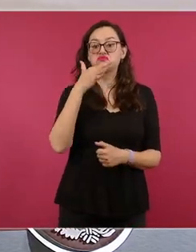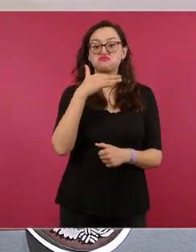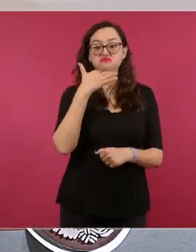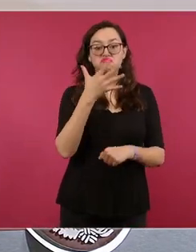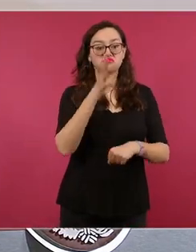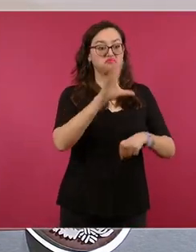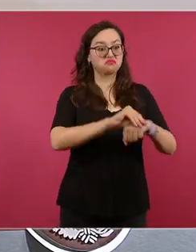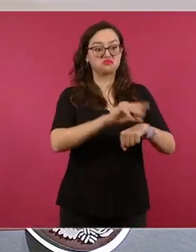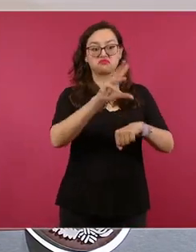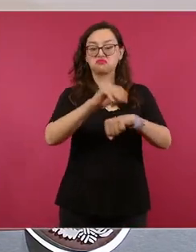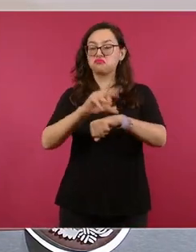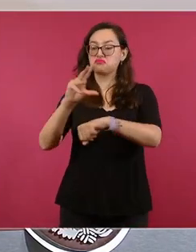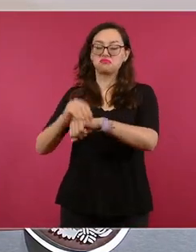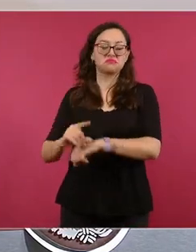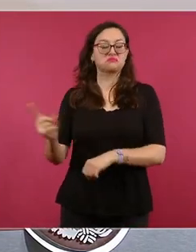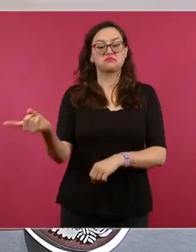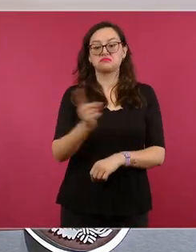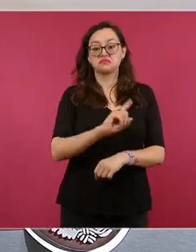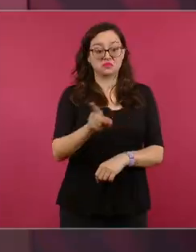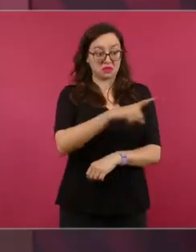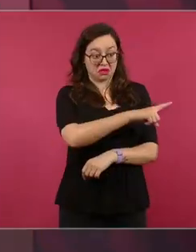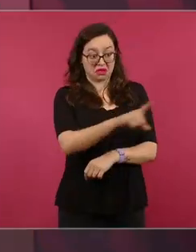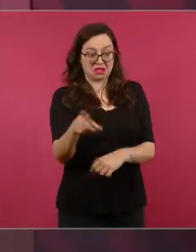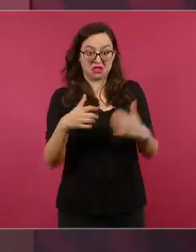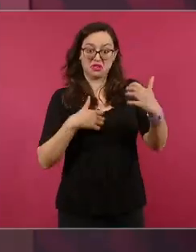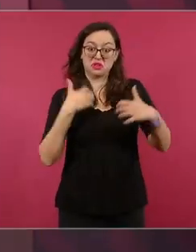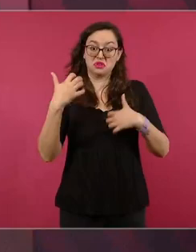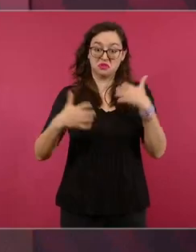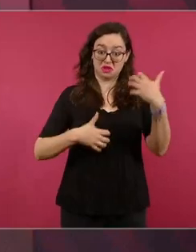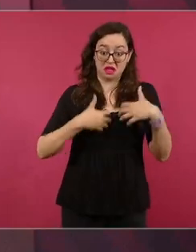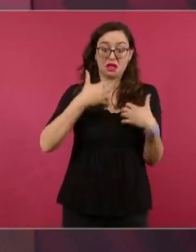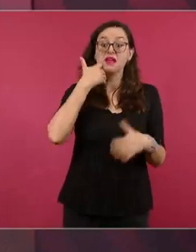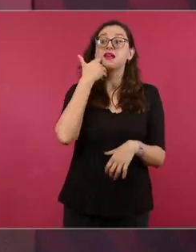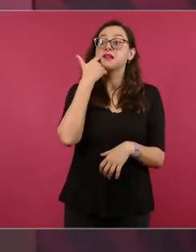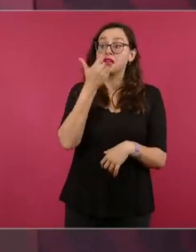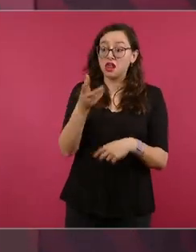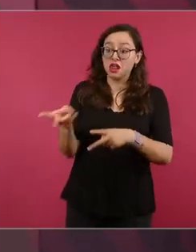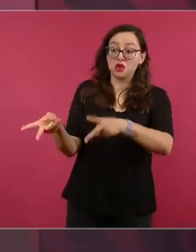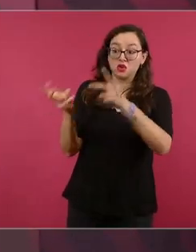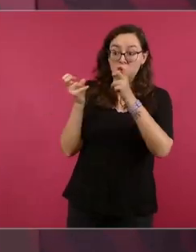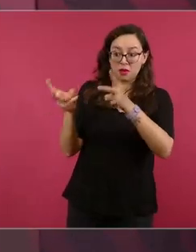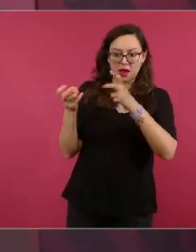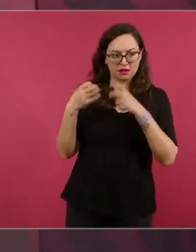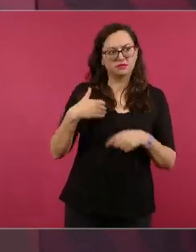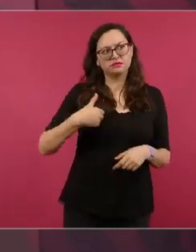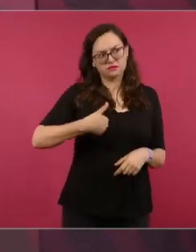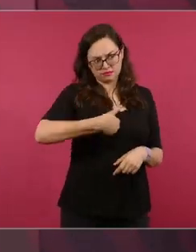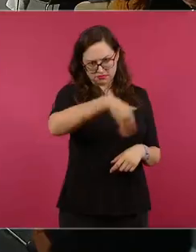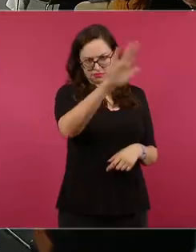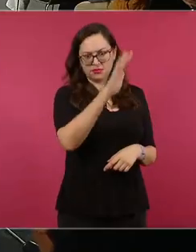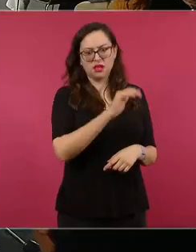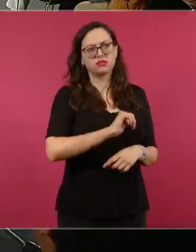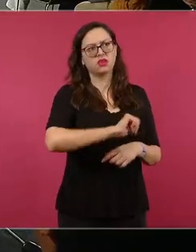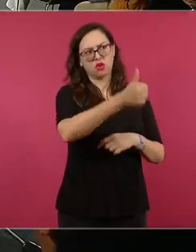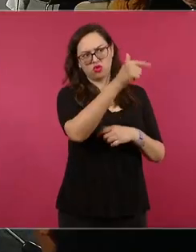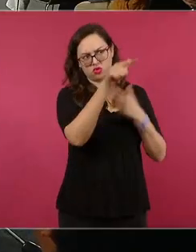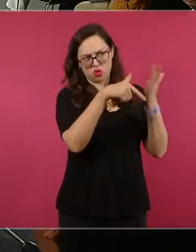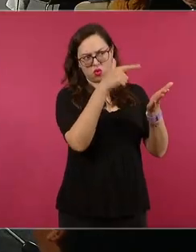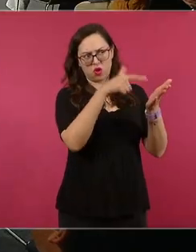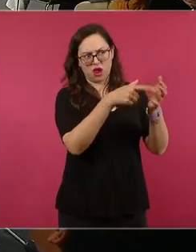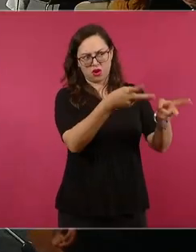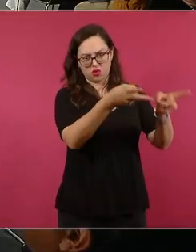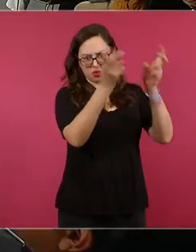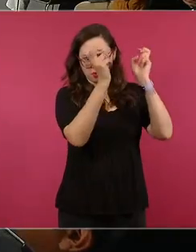que se vayan a robar más lejos. Pero todavía en el Poder Judicial falta.